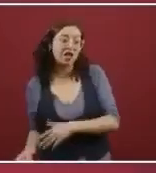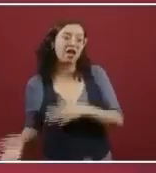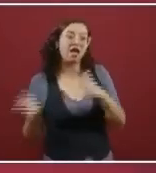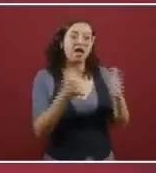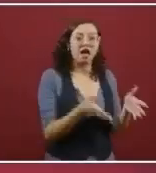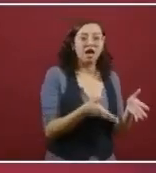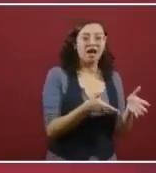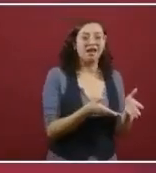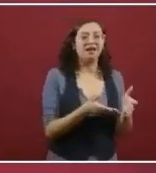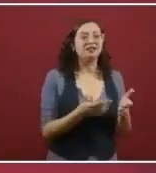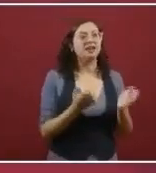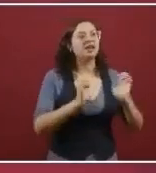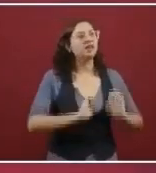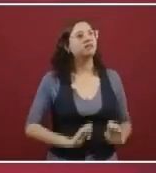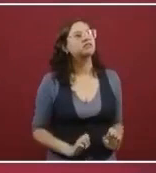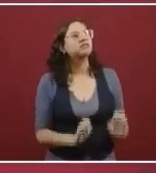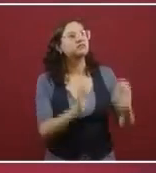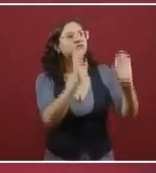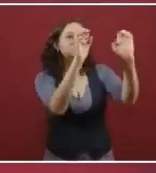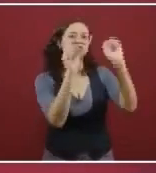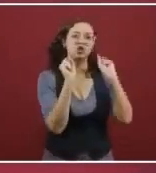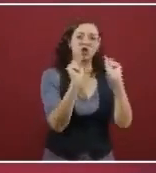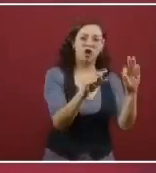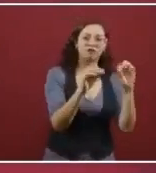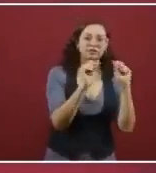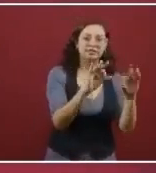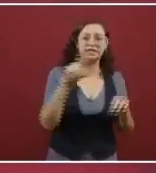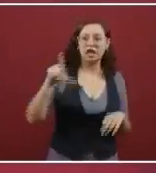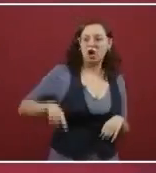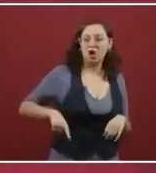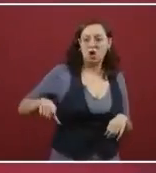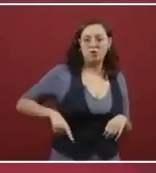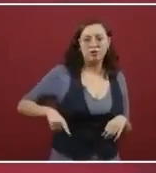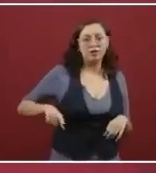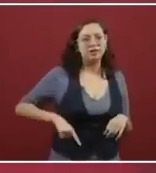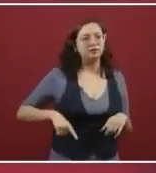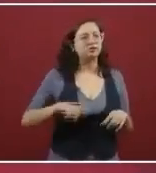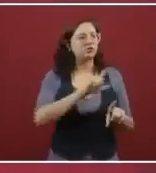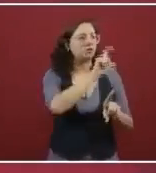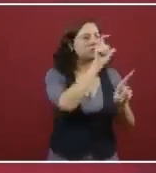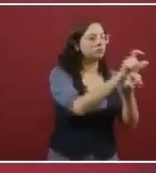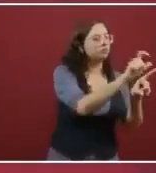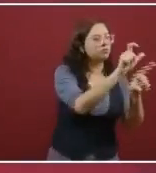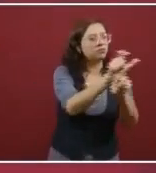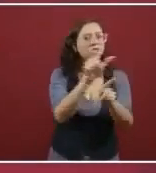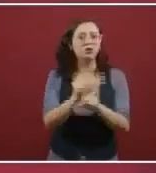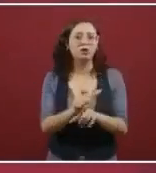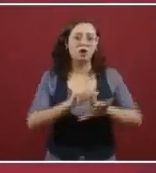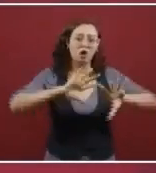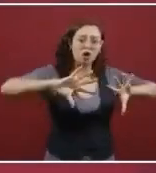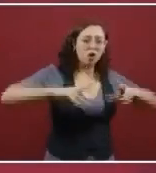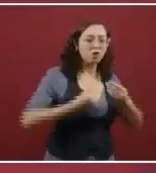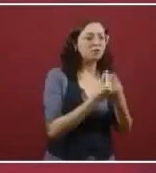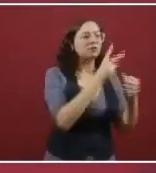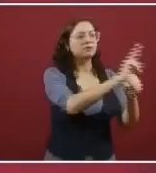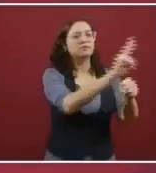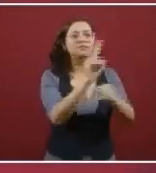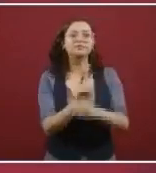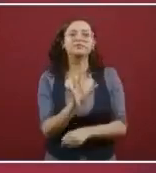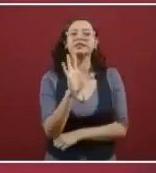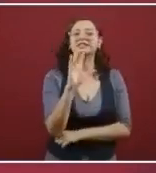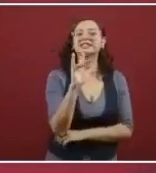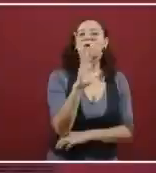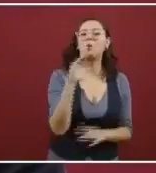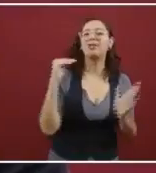cuidar las oficinas del gobierno y a los funcionarios a 50,000 policías